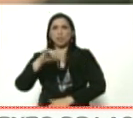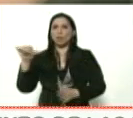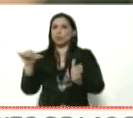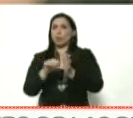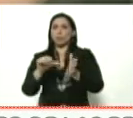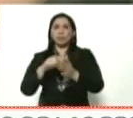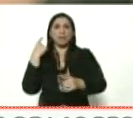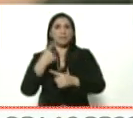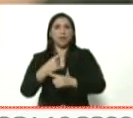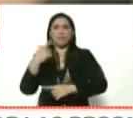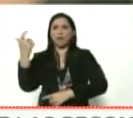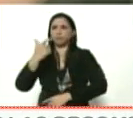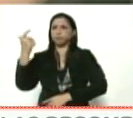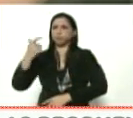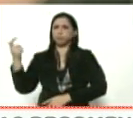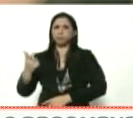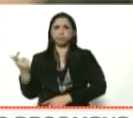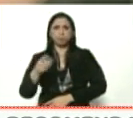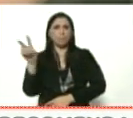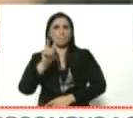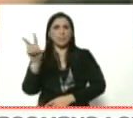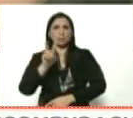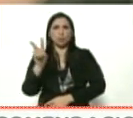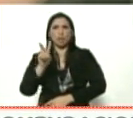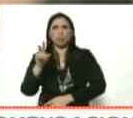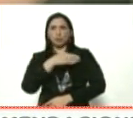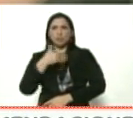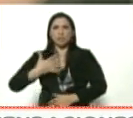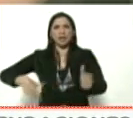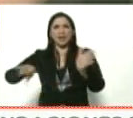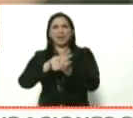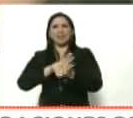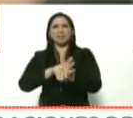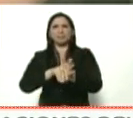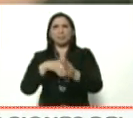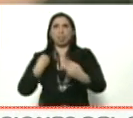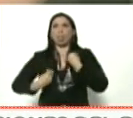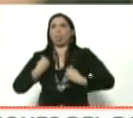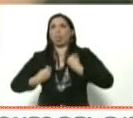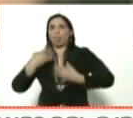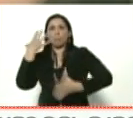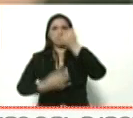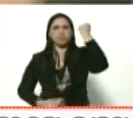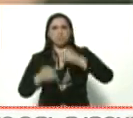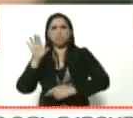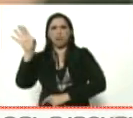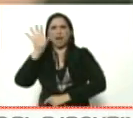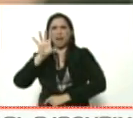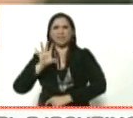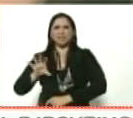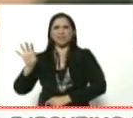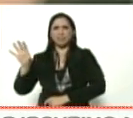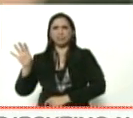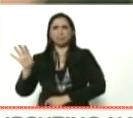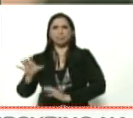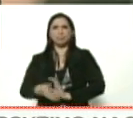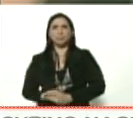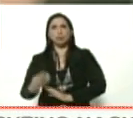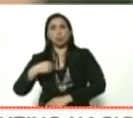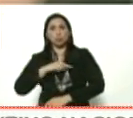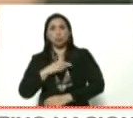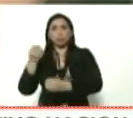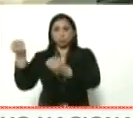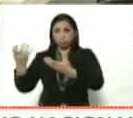ir a buscar a los venezolanos y venezolanas que desesperados están huyendo de esos países. Hemos